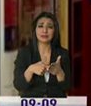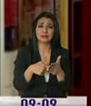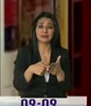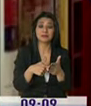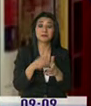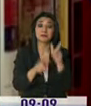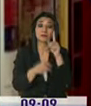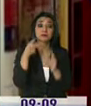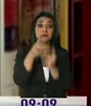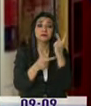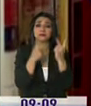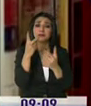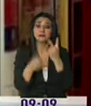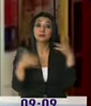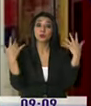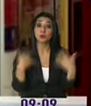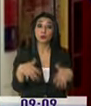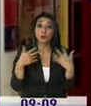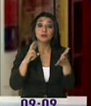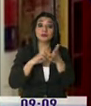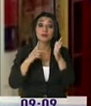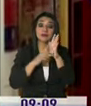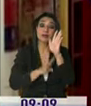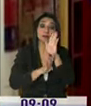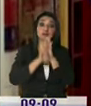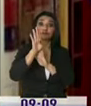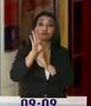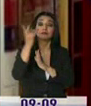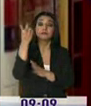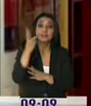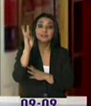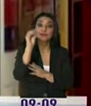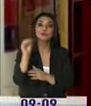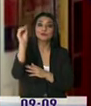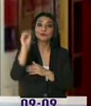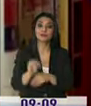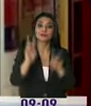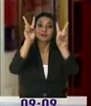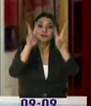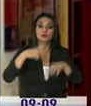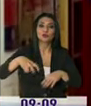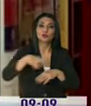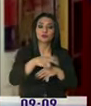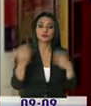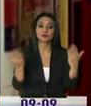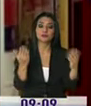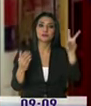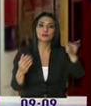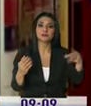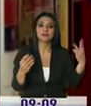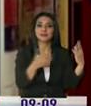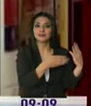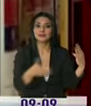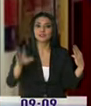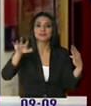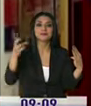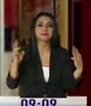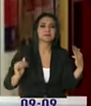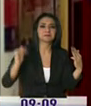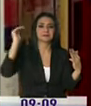668.926 visitantes. Esto representa un crecimiento del 16% en comparación con el mismo periodo